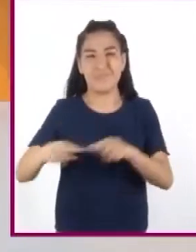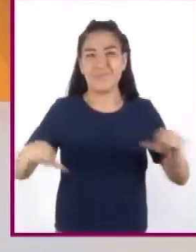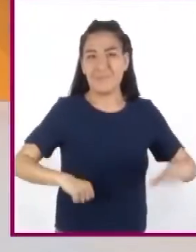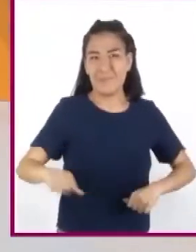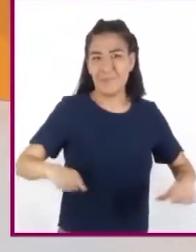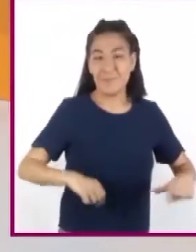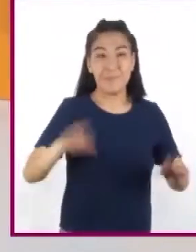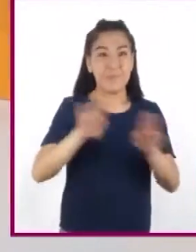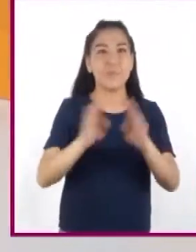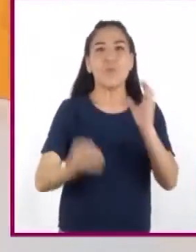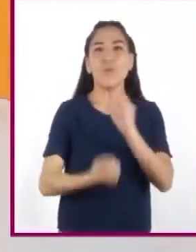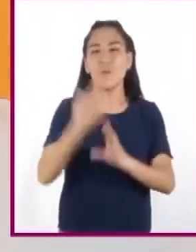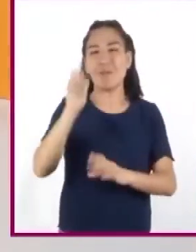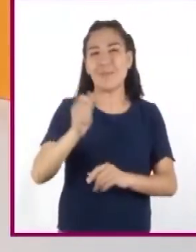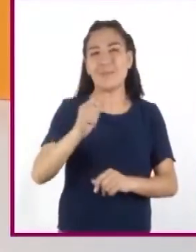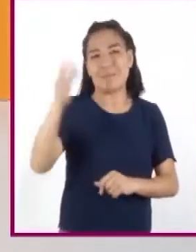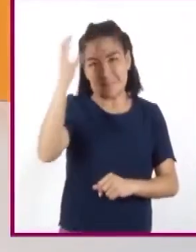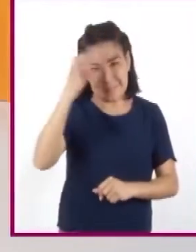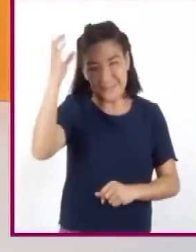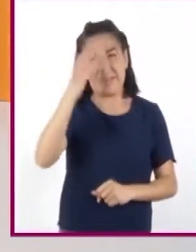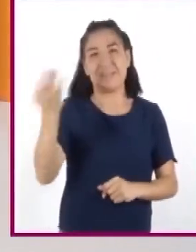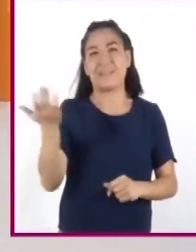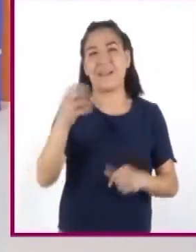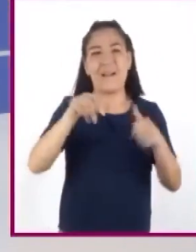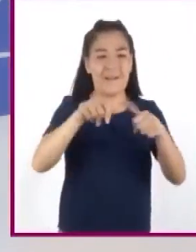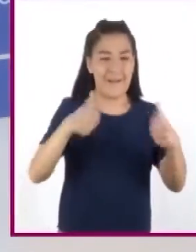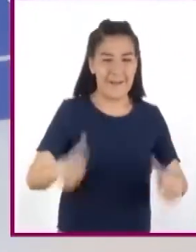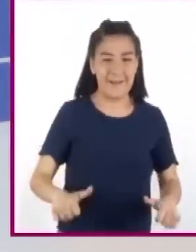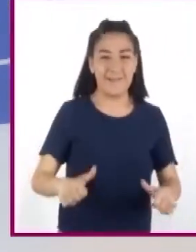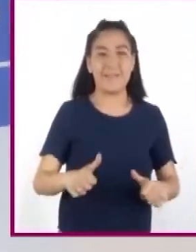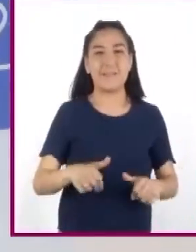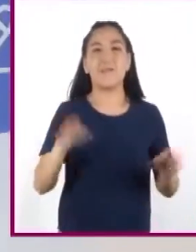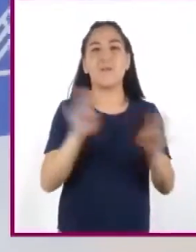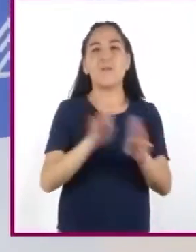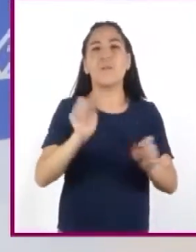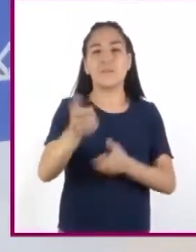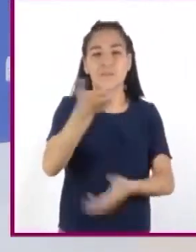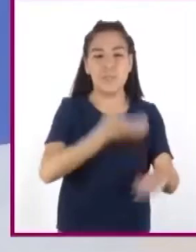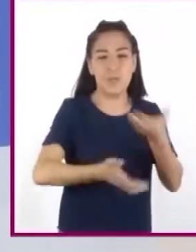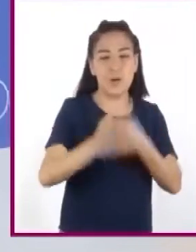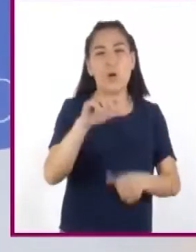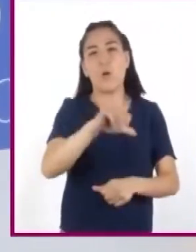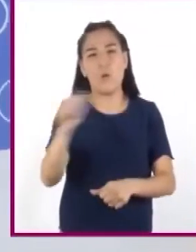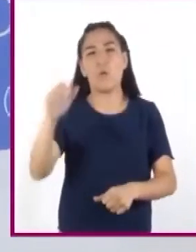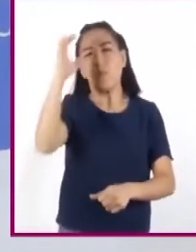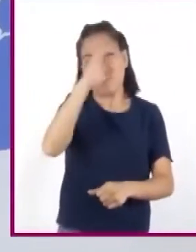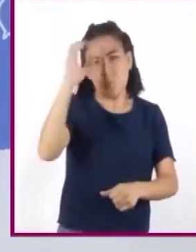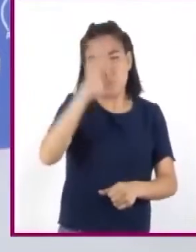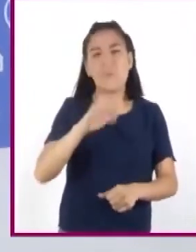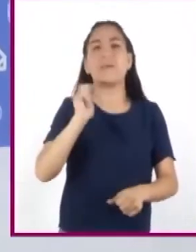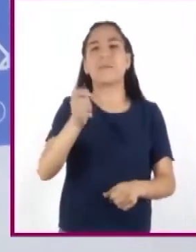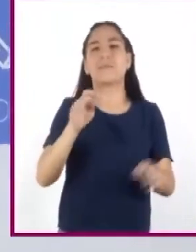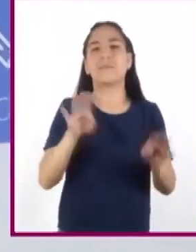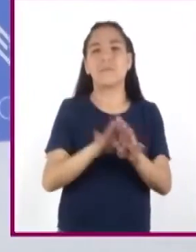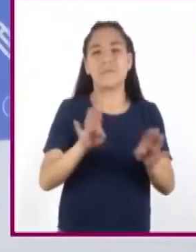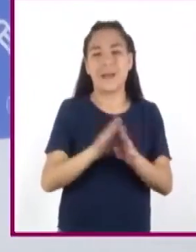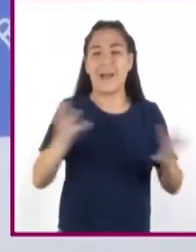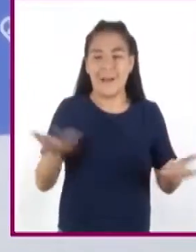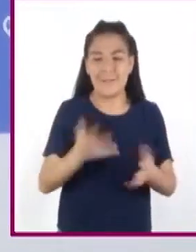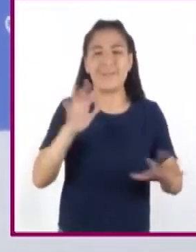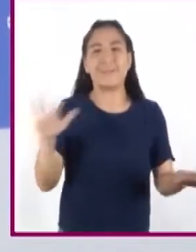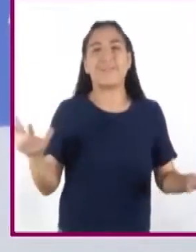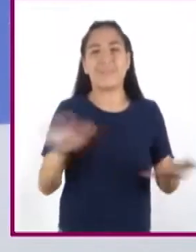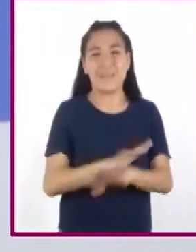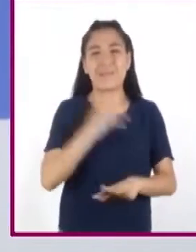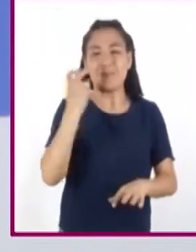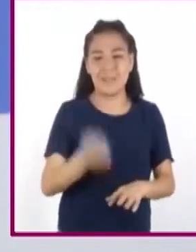las innovaciones en la ciencia, el arte y el intercambio con otras culturas originan cambios en